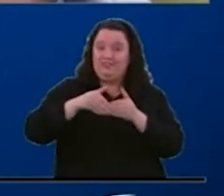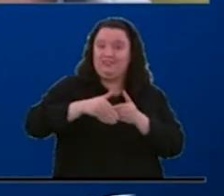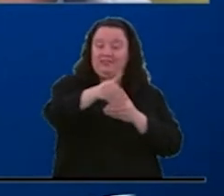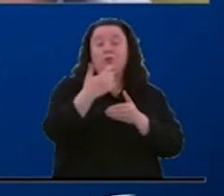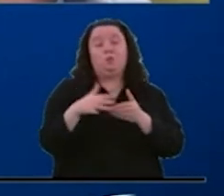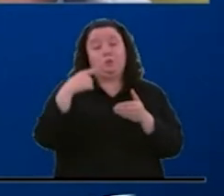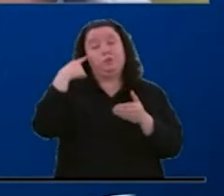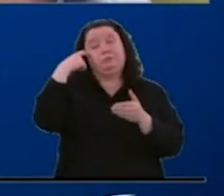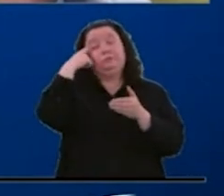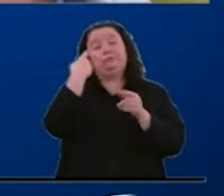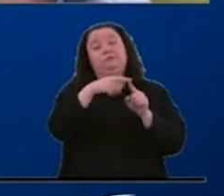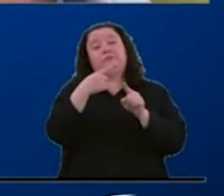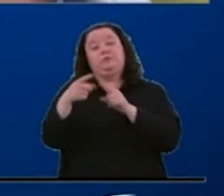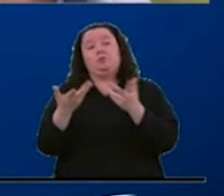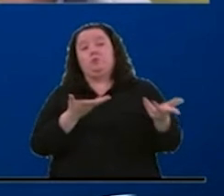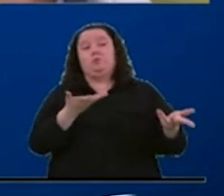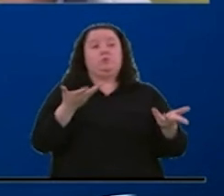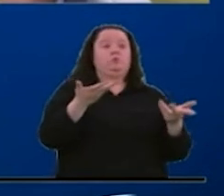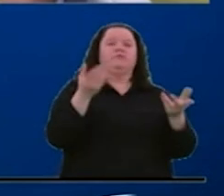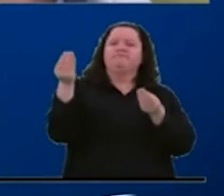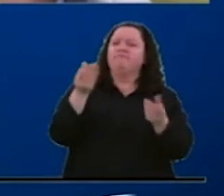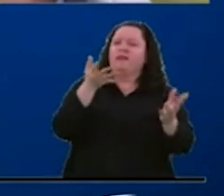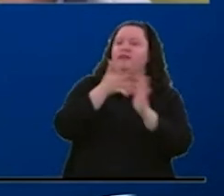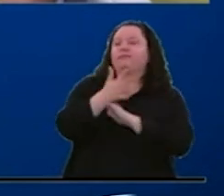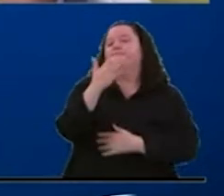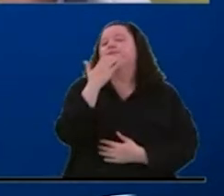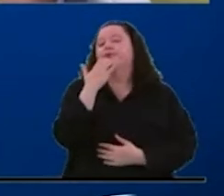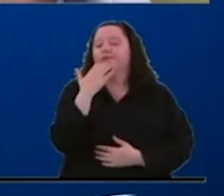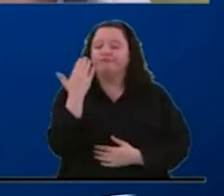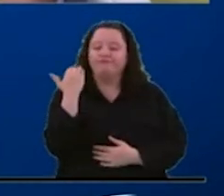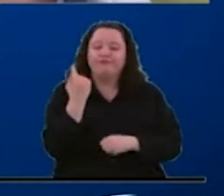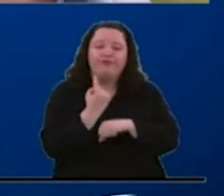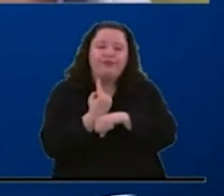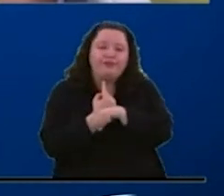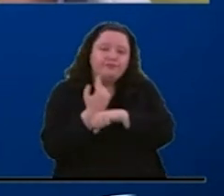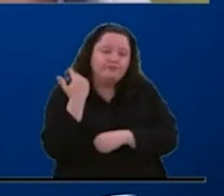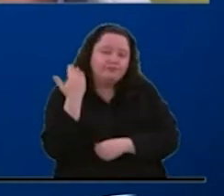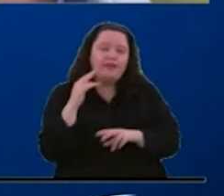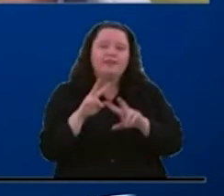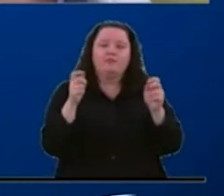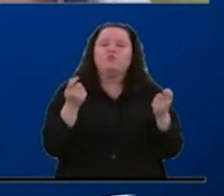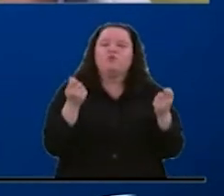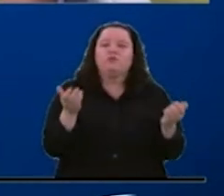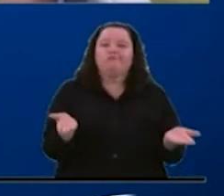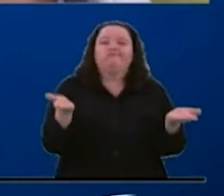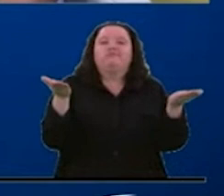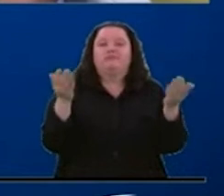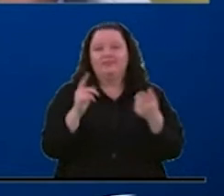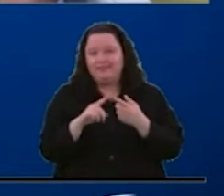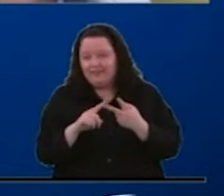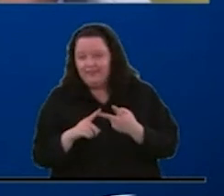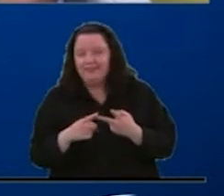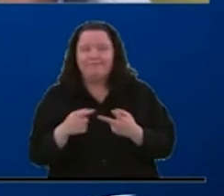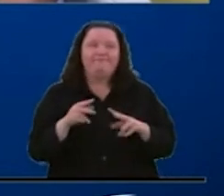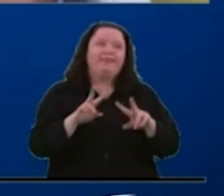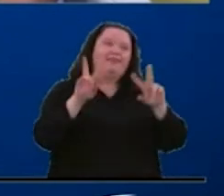plantea muchos retos por sobrepasar, por ejemplo, recientemente, hace unas horas, el tema de la inflación, el